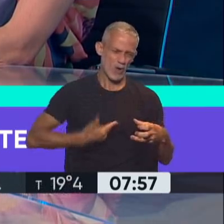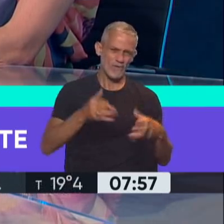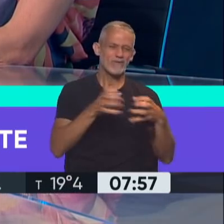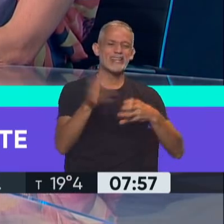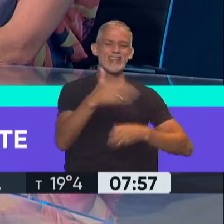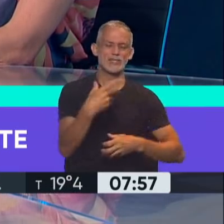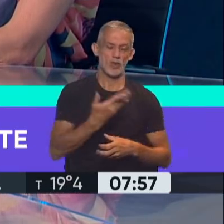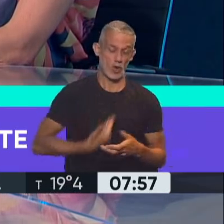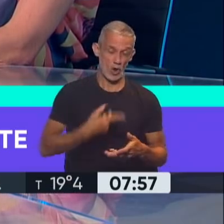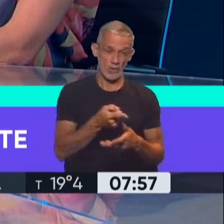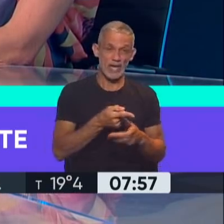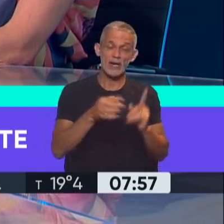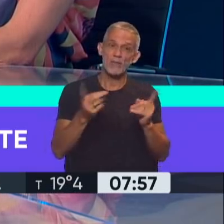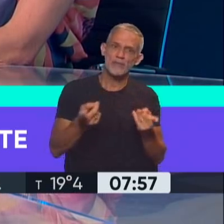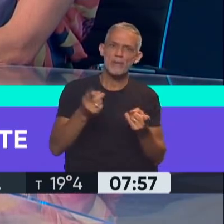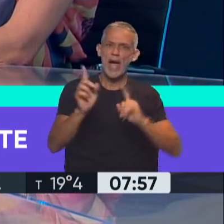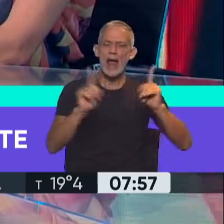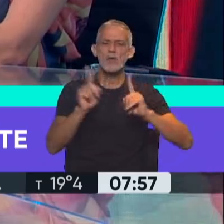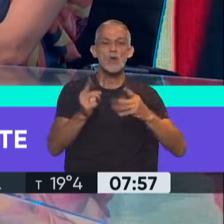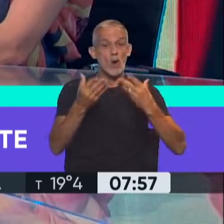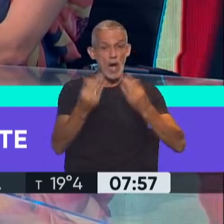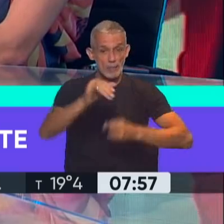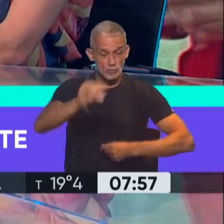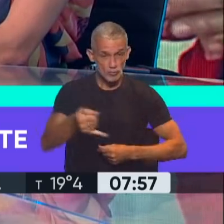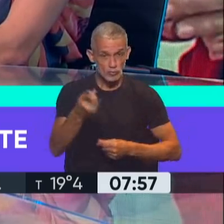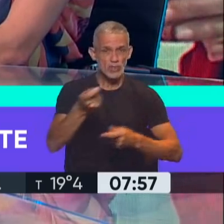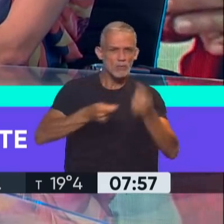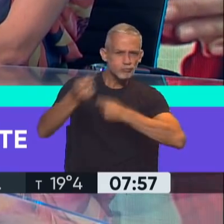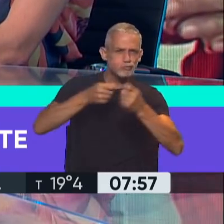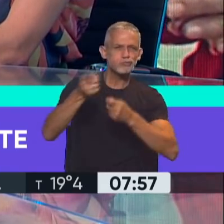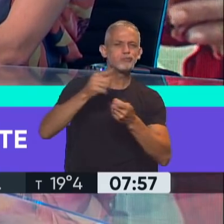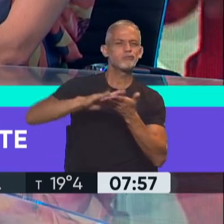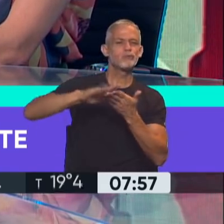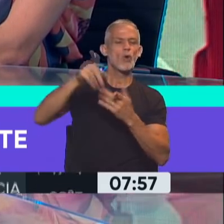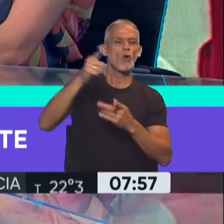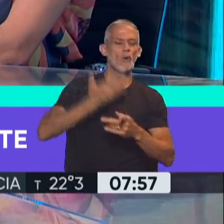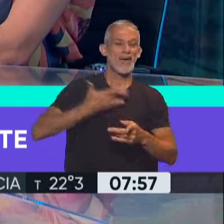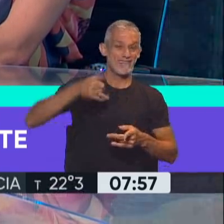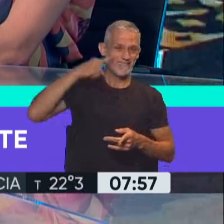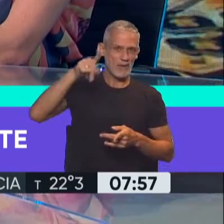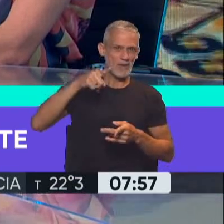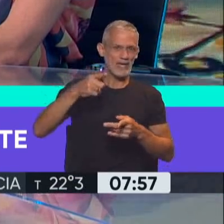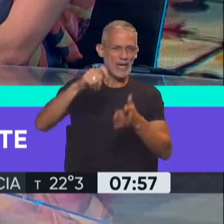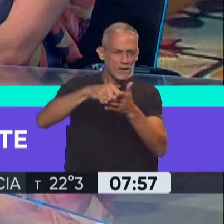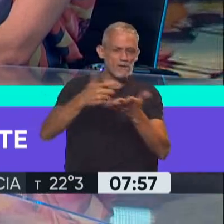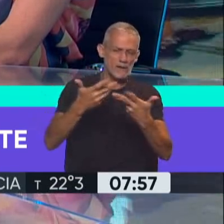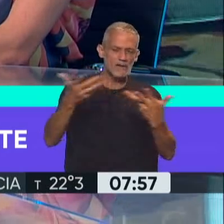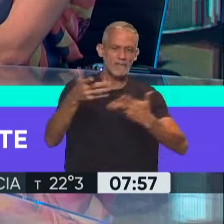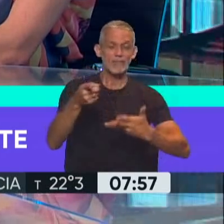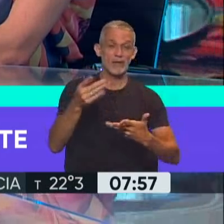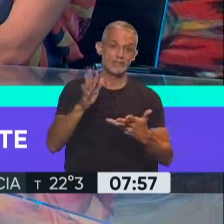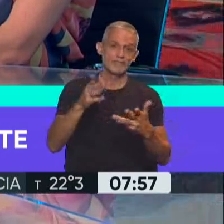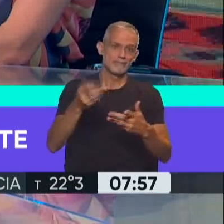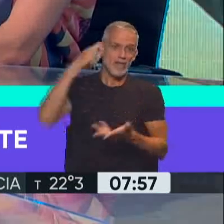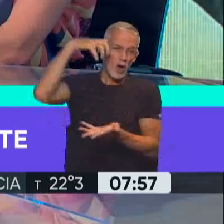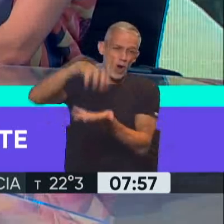en este contexto aparece aquellos que apoyan la renegociación con el fondo monetario internacional y que esto se va a traducir en lo que va a pasar luego en